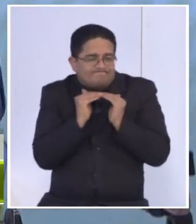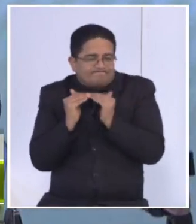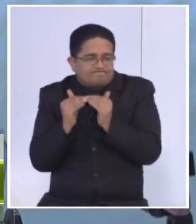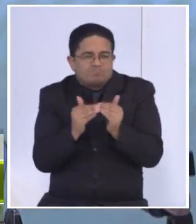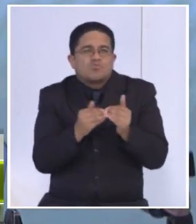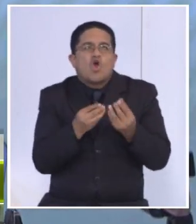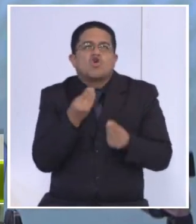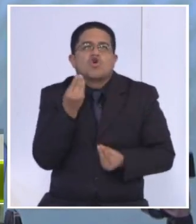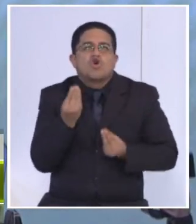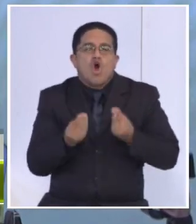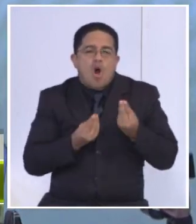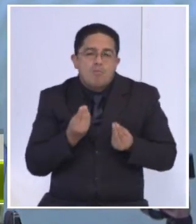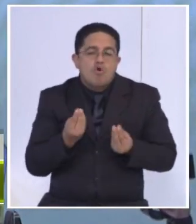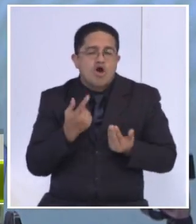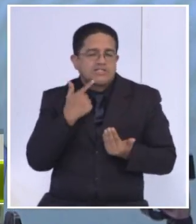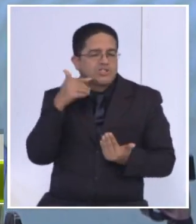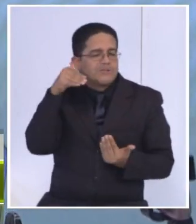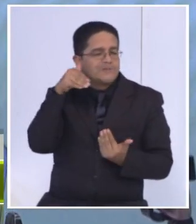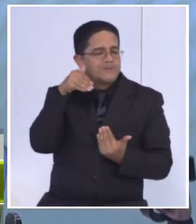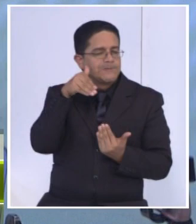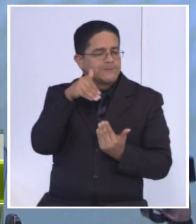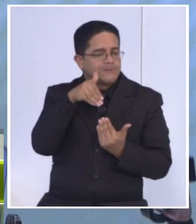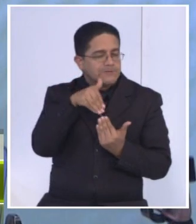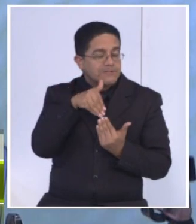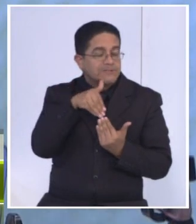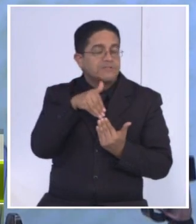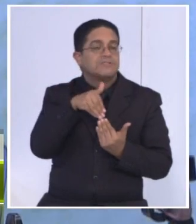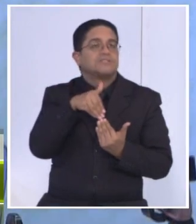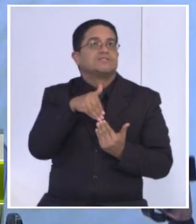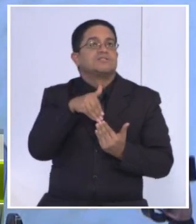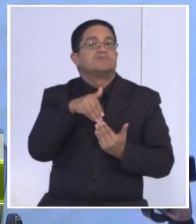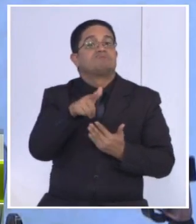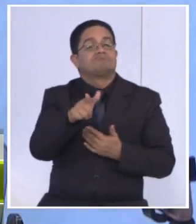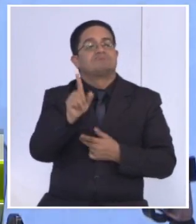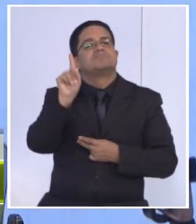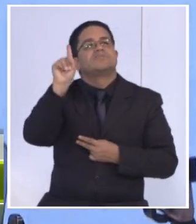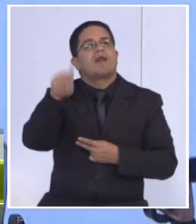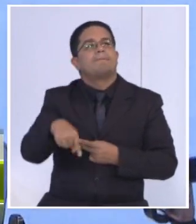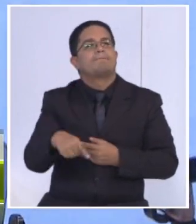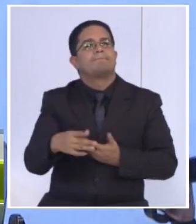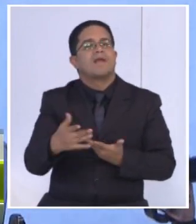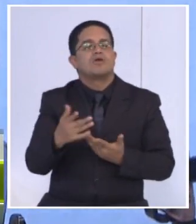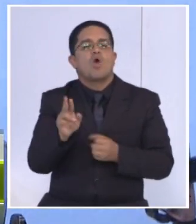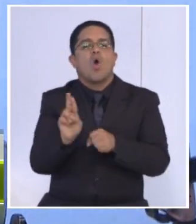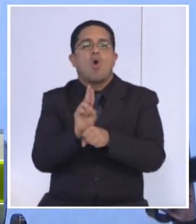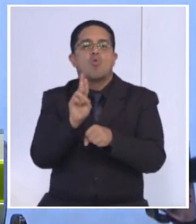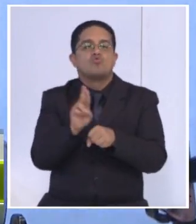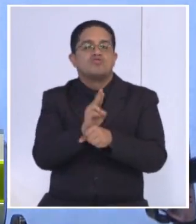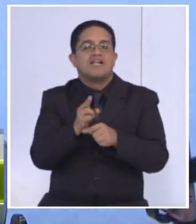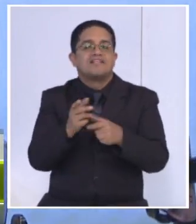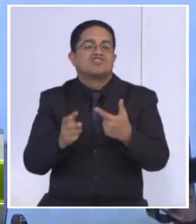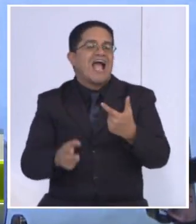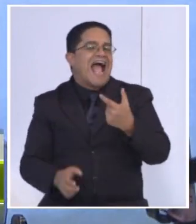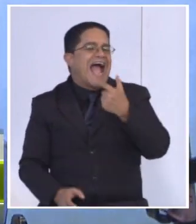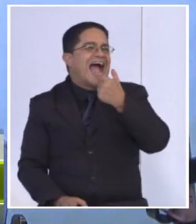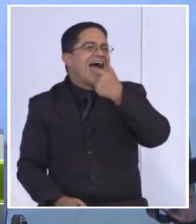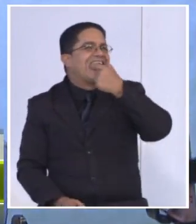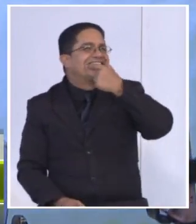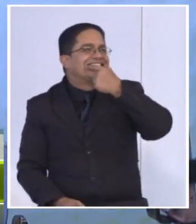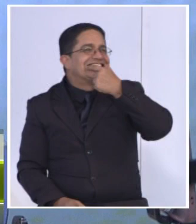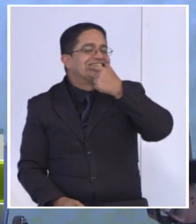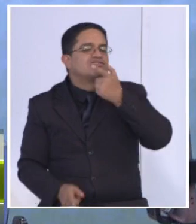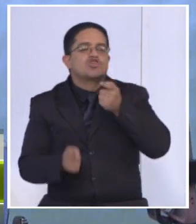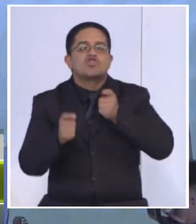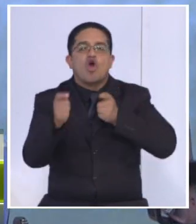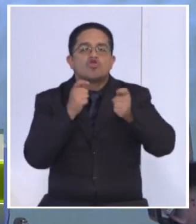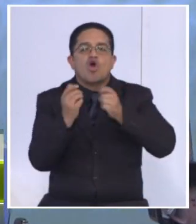manera equitativa en mis articulaciones y en mis arcadas dentarias. Adicionalmente, utilizo una férula que me controla y me protege